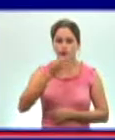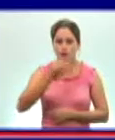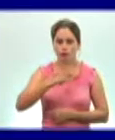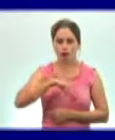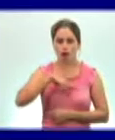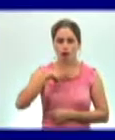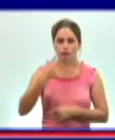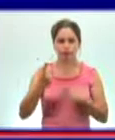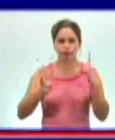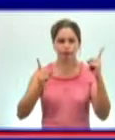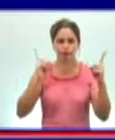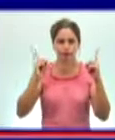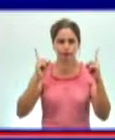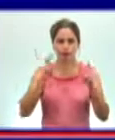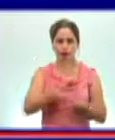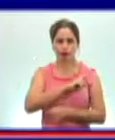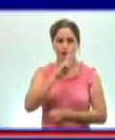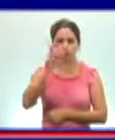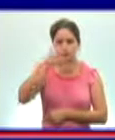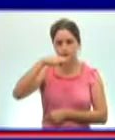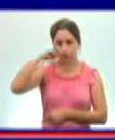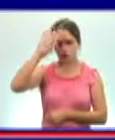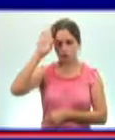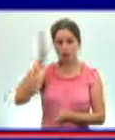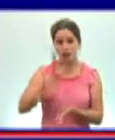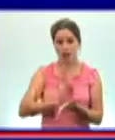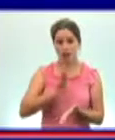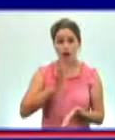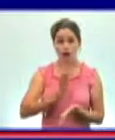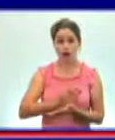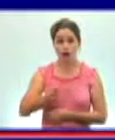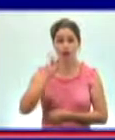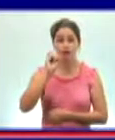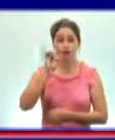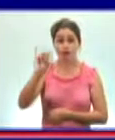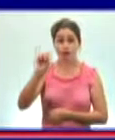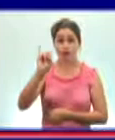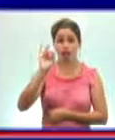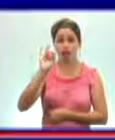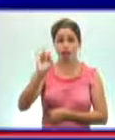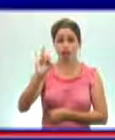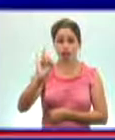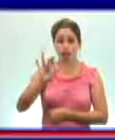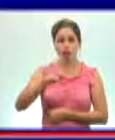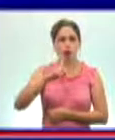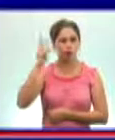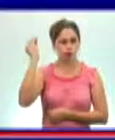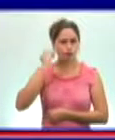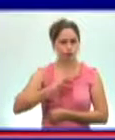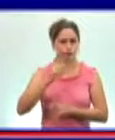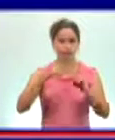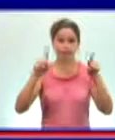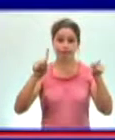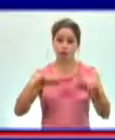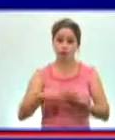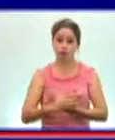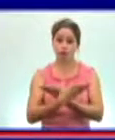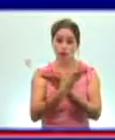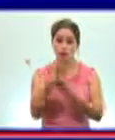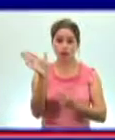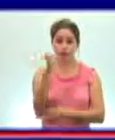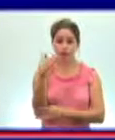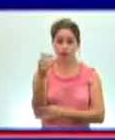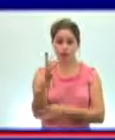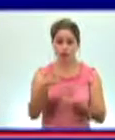política revolucionaria cubana. Y en la clase 6 y 7 ustedes abordaron los símbolos patrios y atributos nacionales como expresión ideológica de la